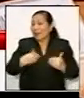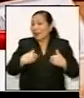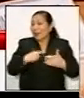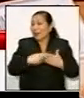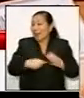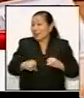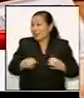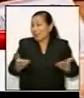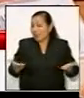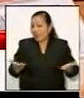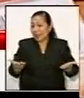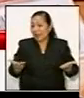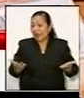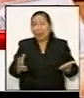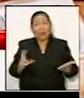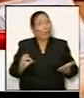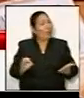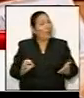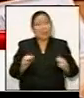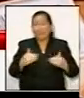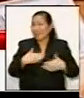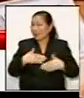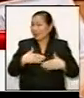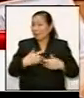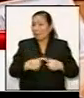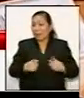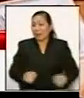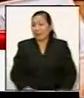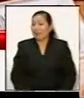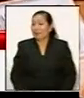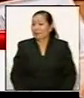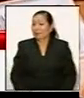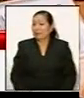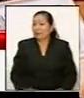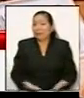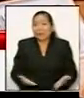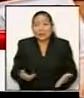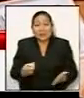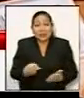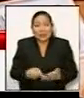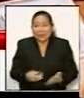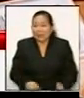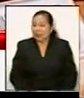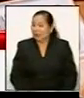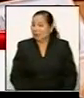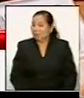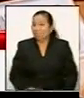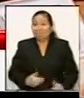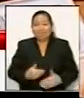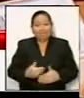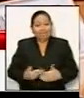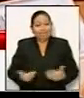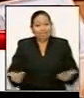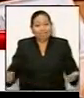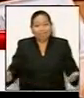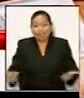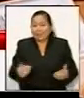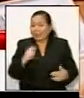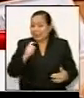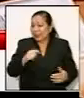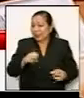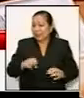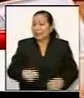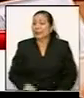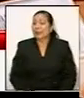y eso no siempre satisface dolor moto pero no hay una intencionalidad más allá que en la necesidad de